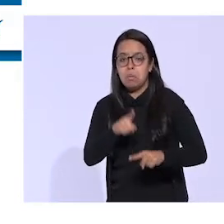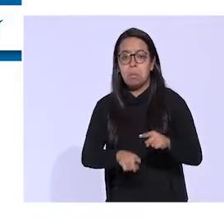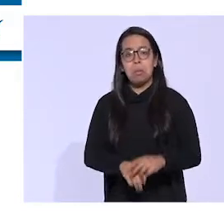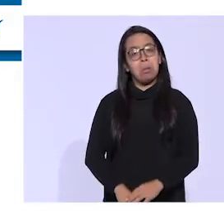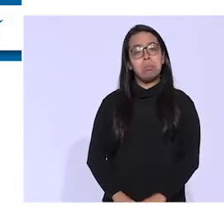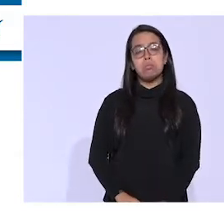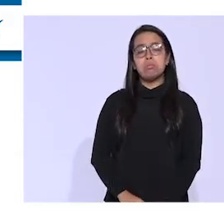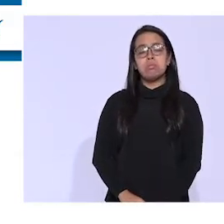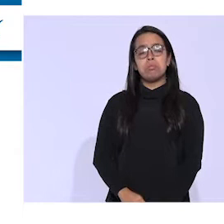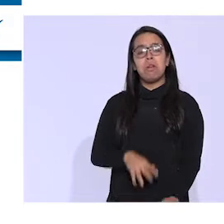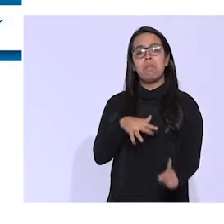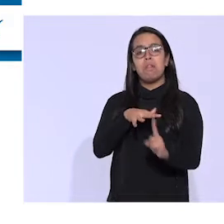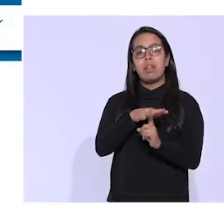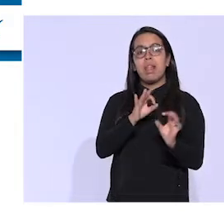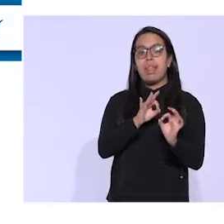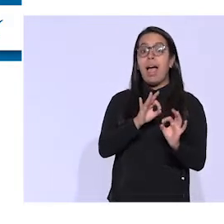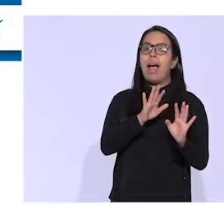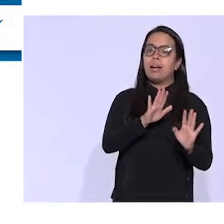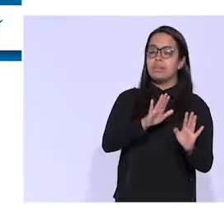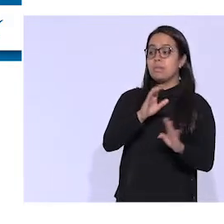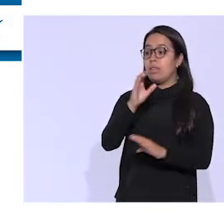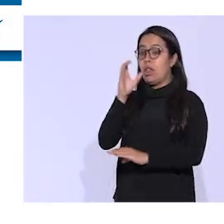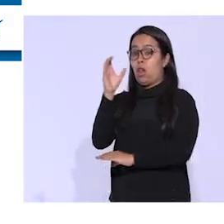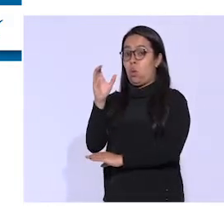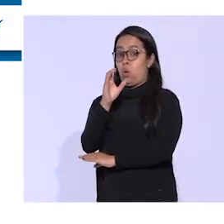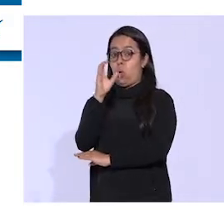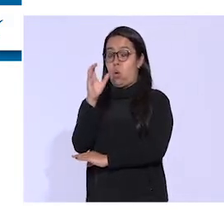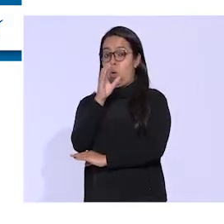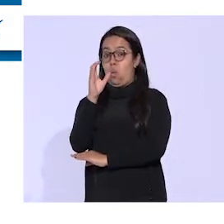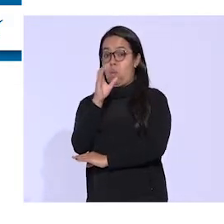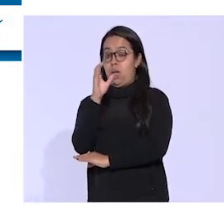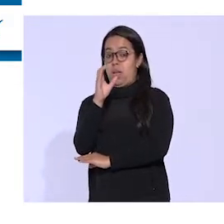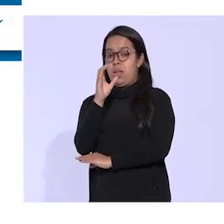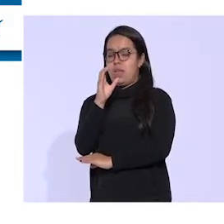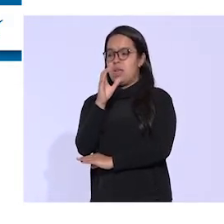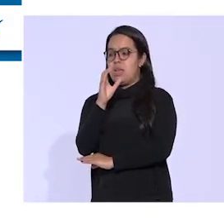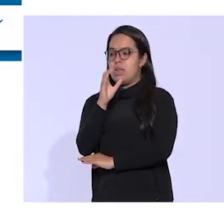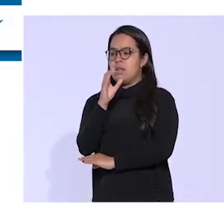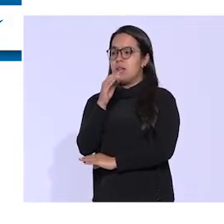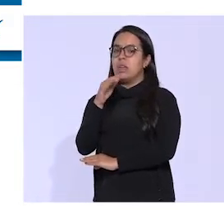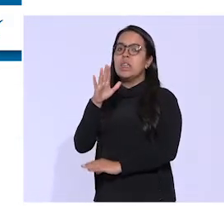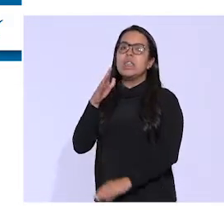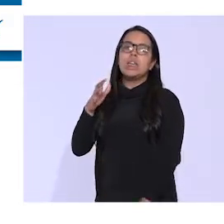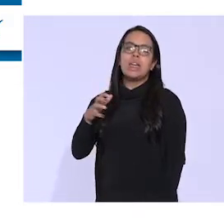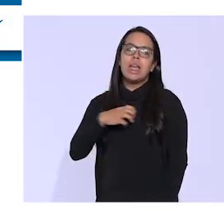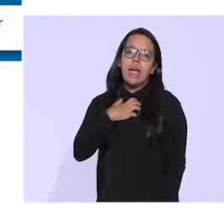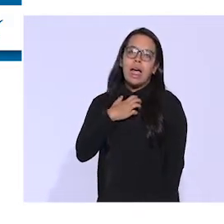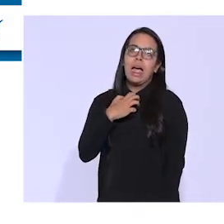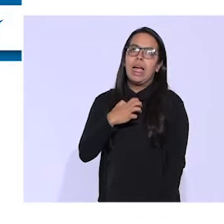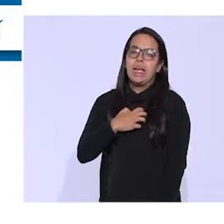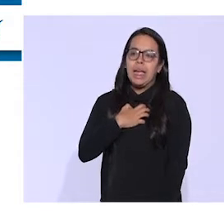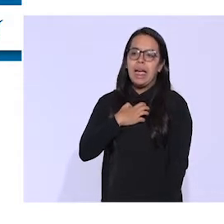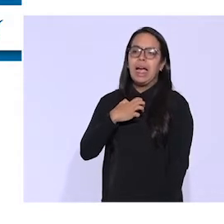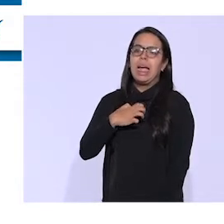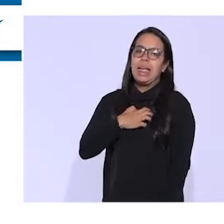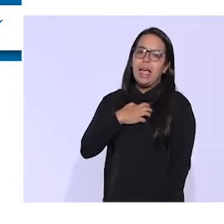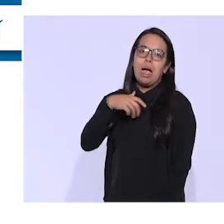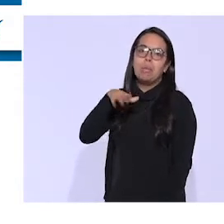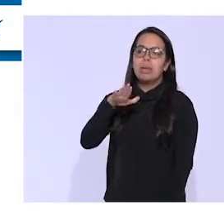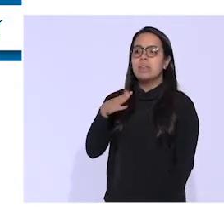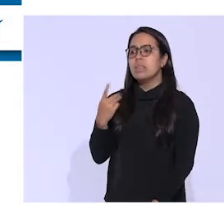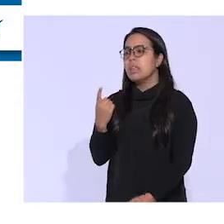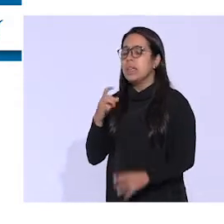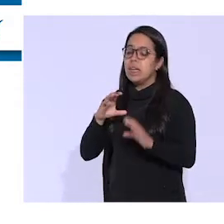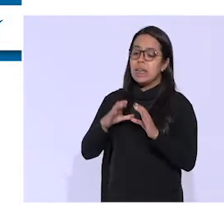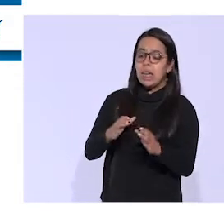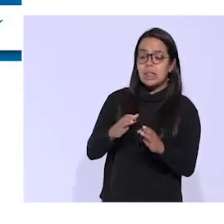Y sin embargo, Colombia es quien más se queja, vamos a decirlo así, de poder dar